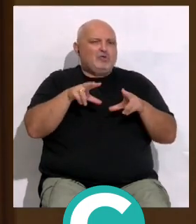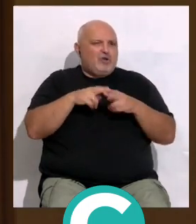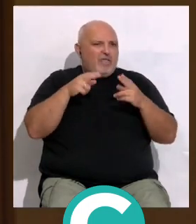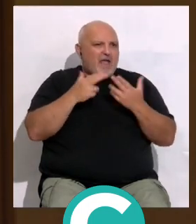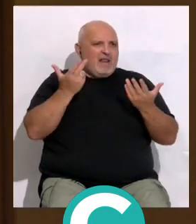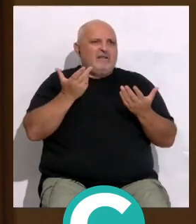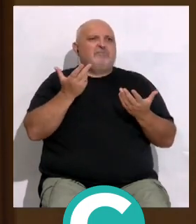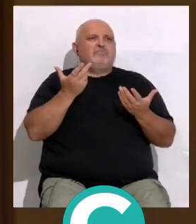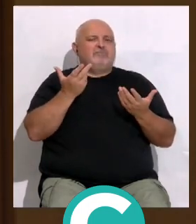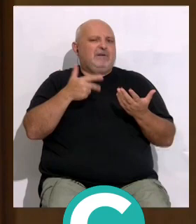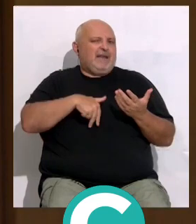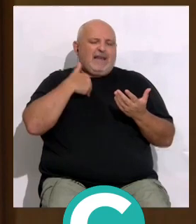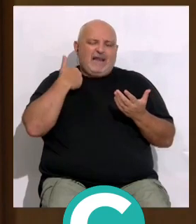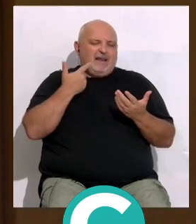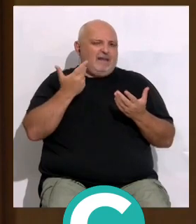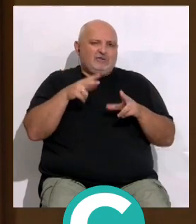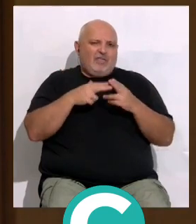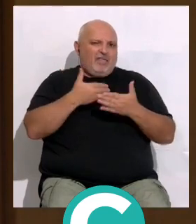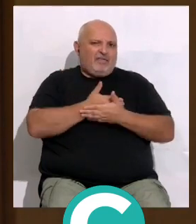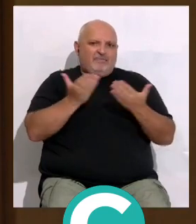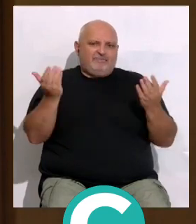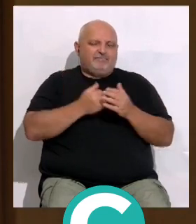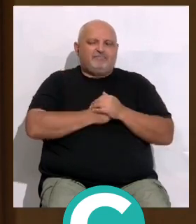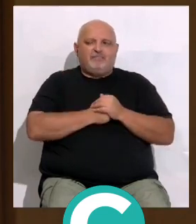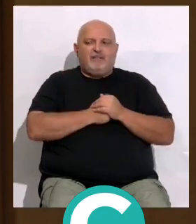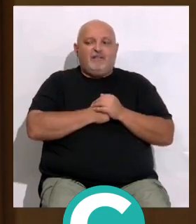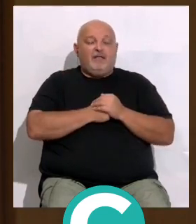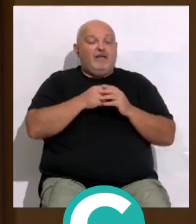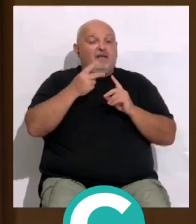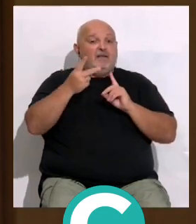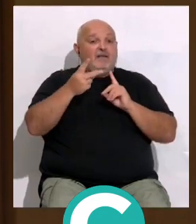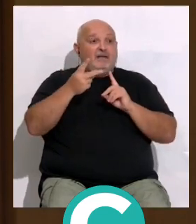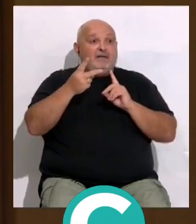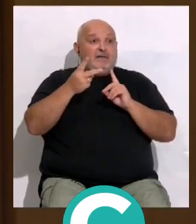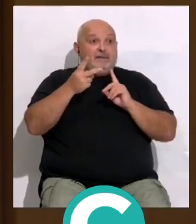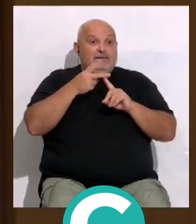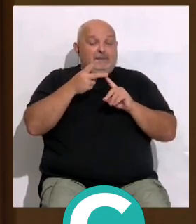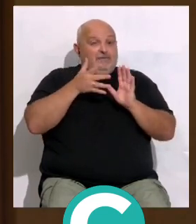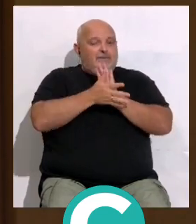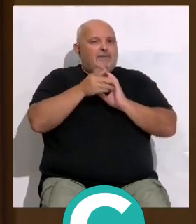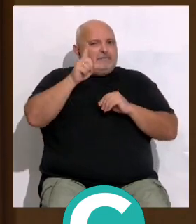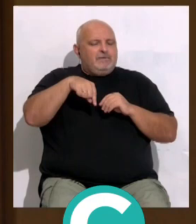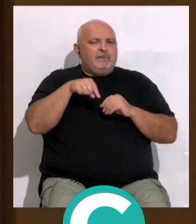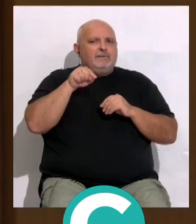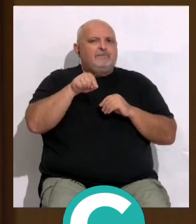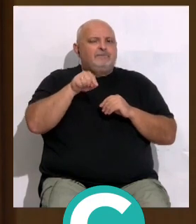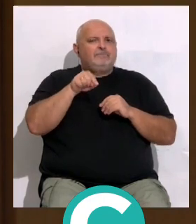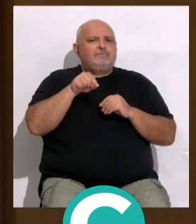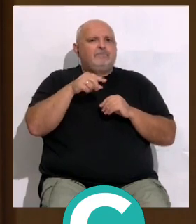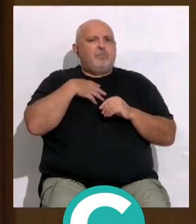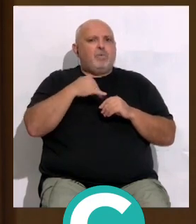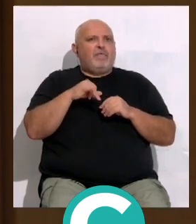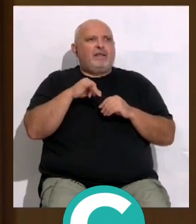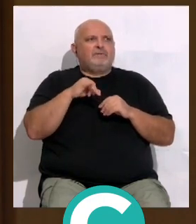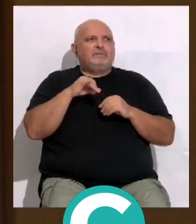sociales, en general en la sociedad. Y lo segundo es también, de alguna forma, el que